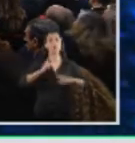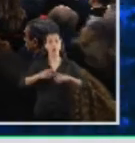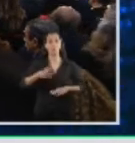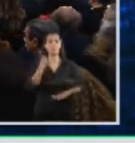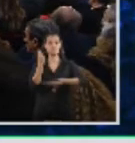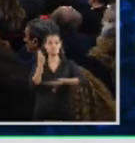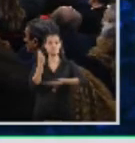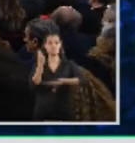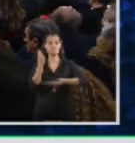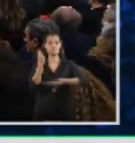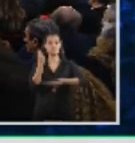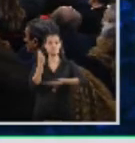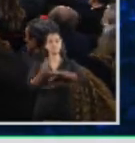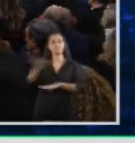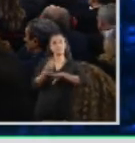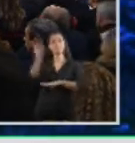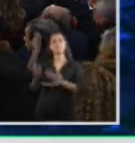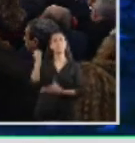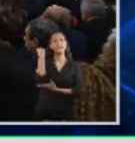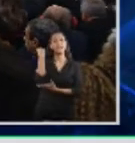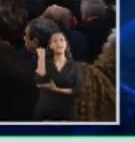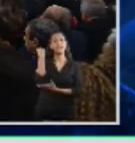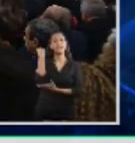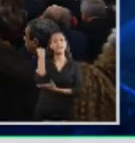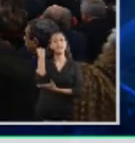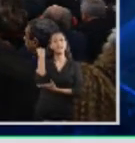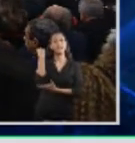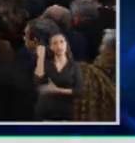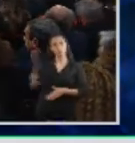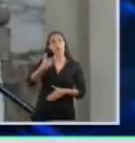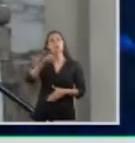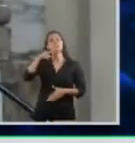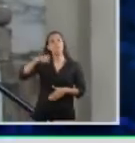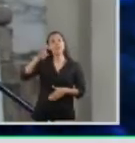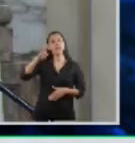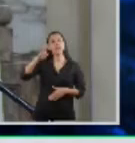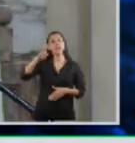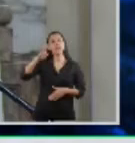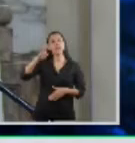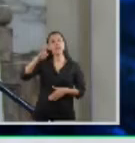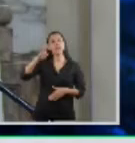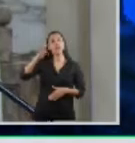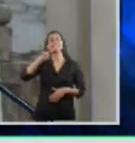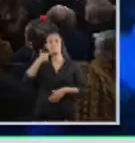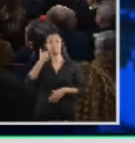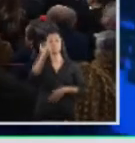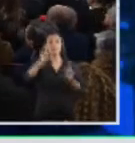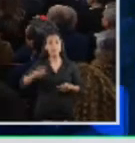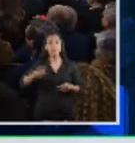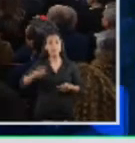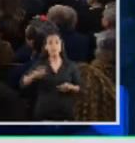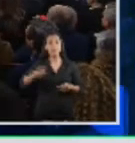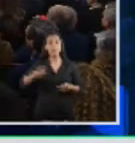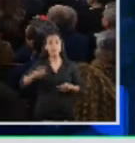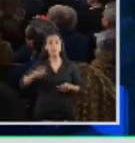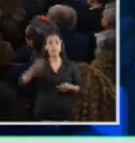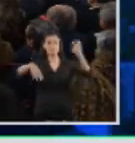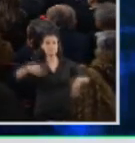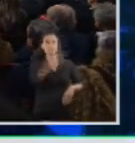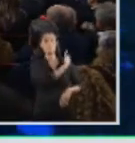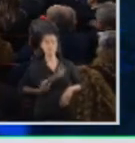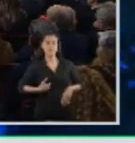era esa, creo que continúa, pero que había que dar una señal a los mercados de tener anoche